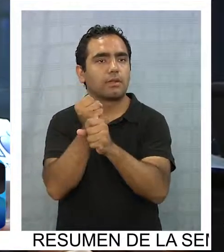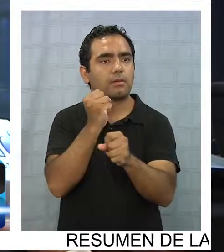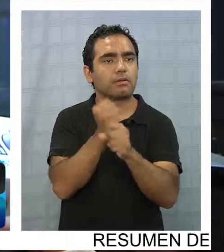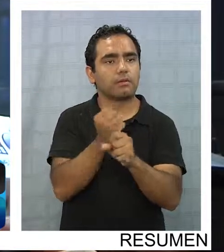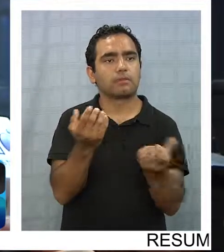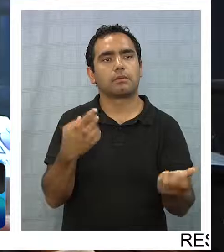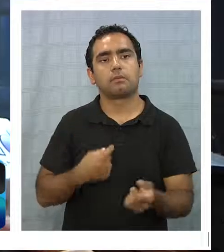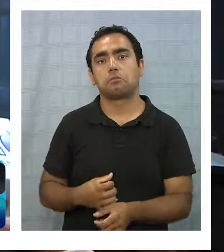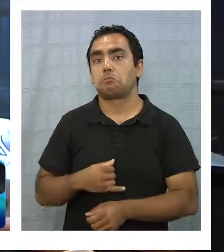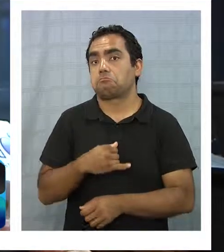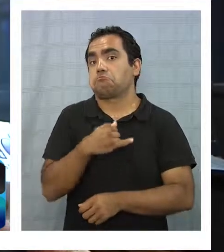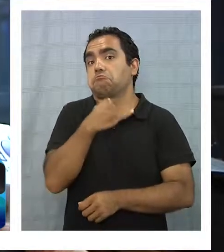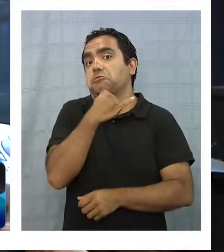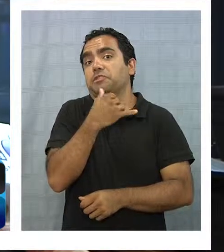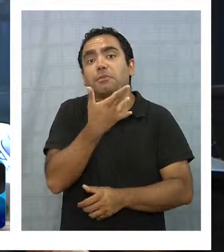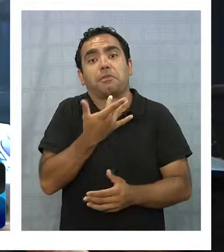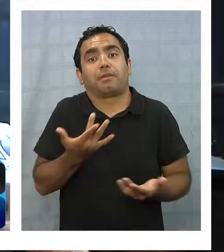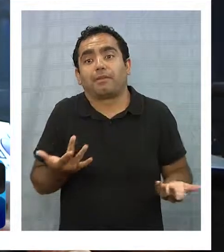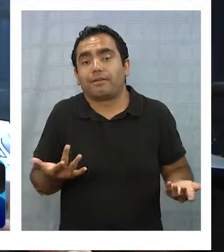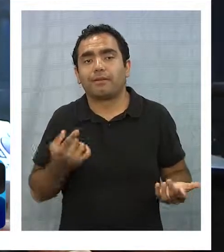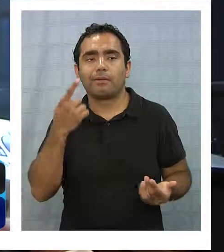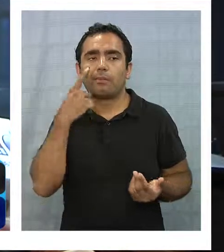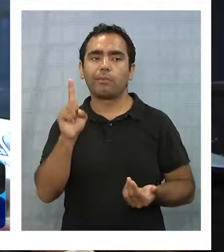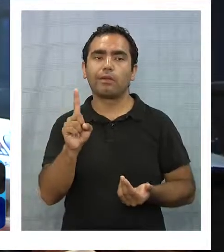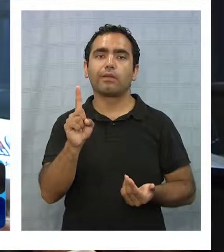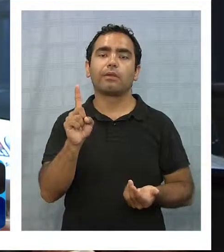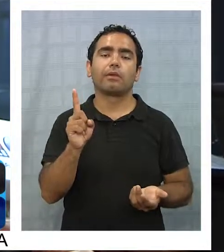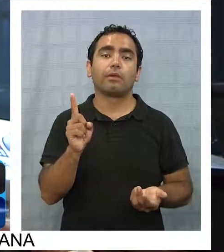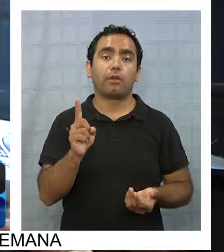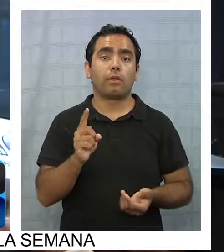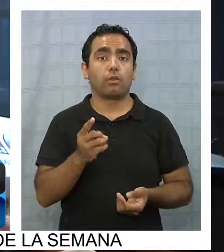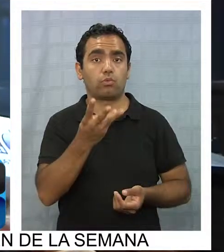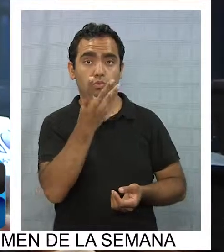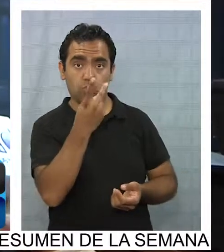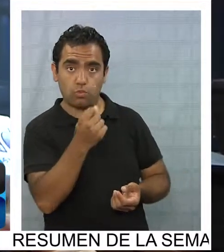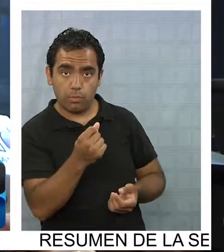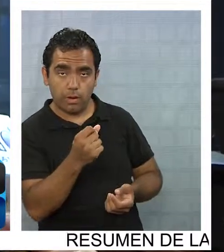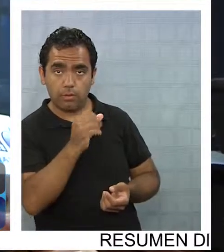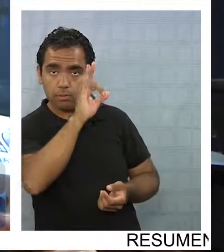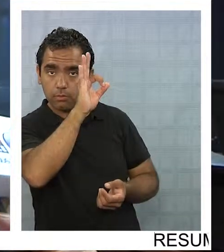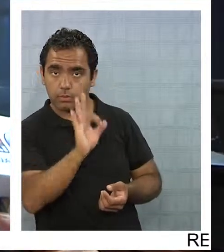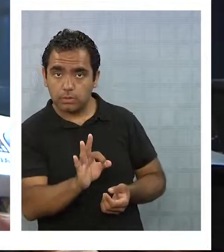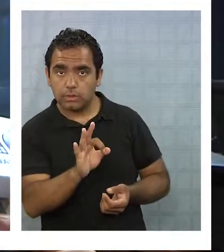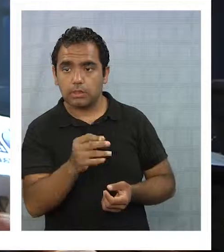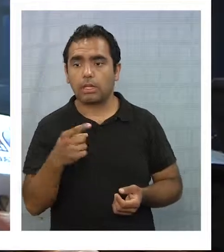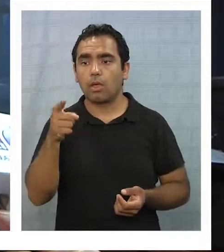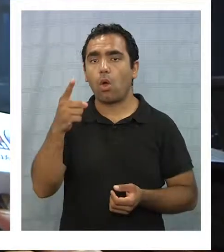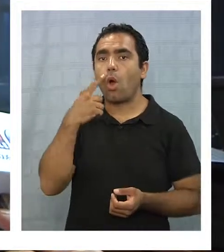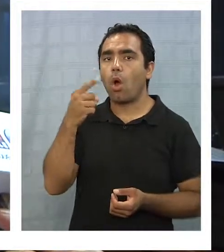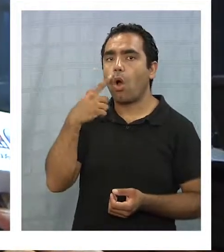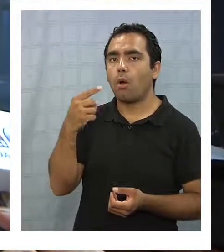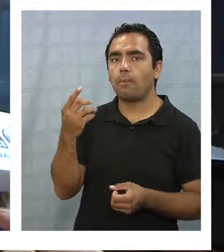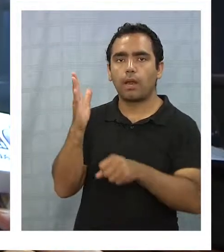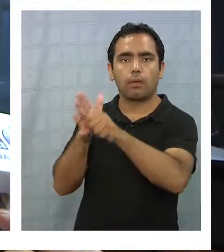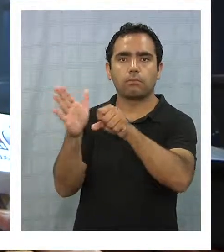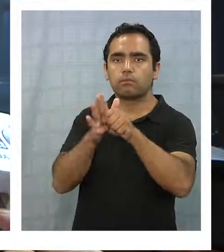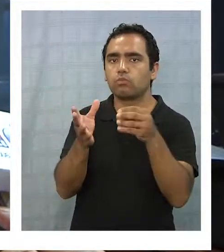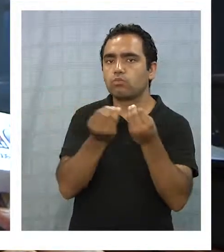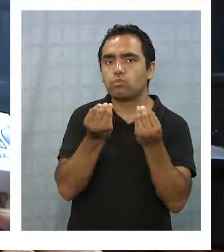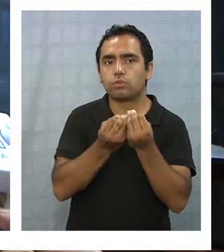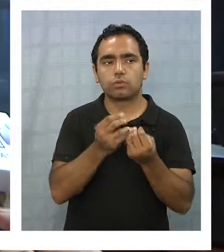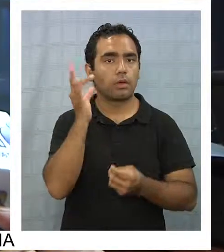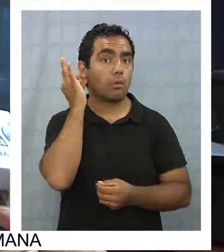Desconozco cuál es la causa fundamental, pero los números indican hoy en día que los hombres son los que están perdiendo mayor cantidad de empleo